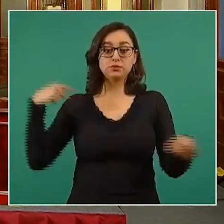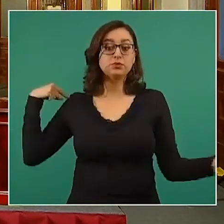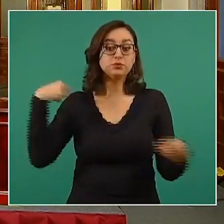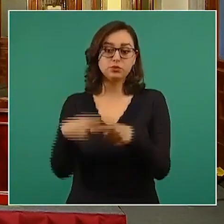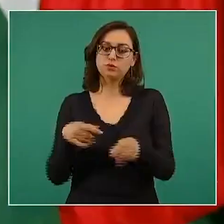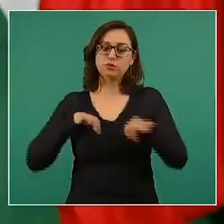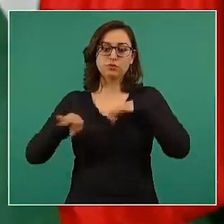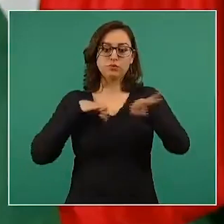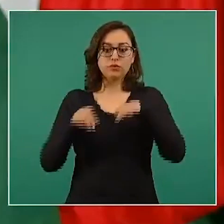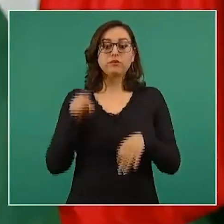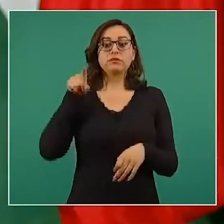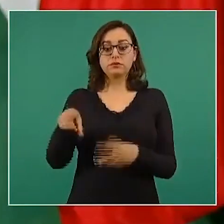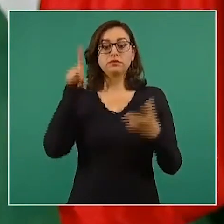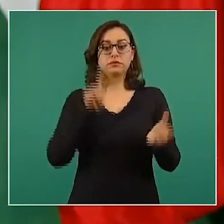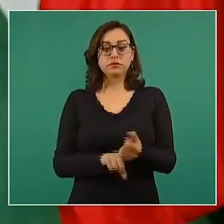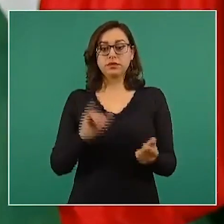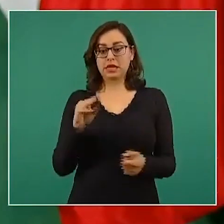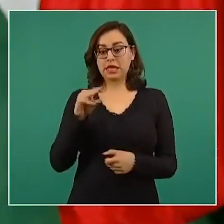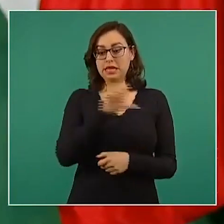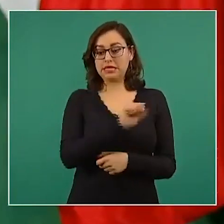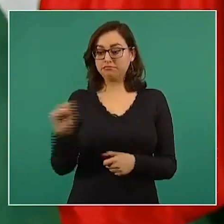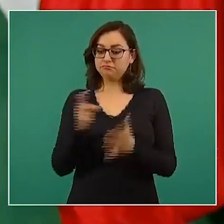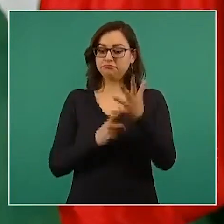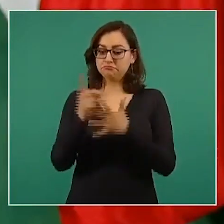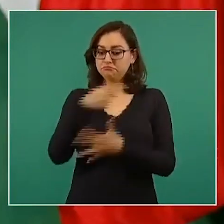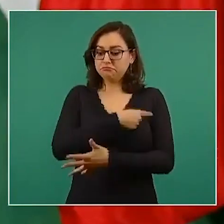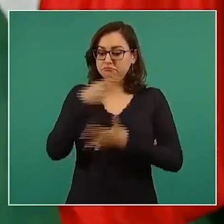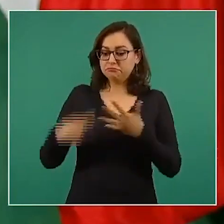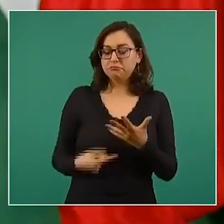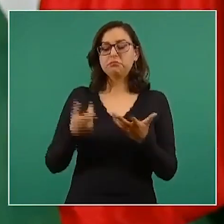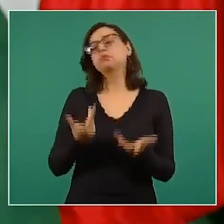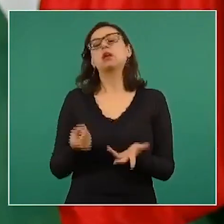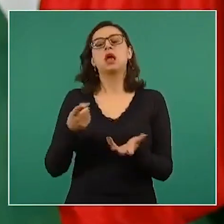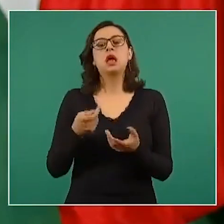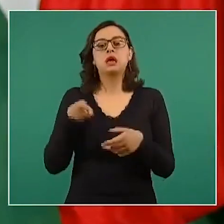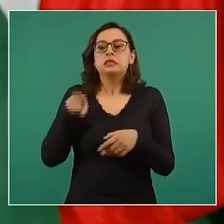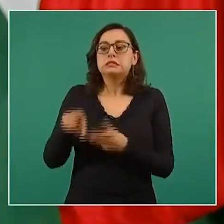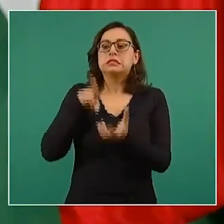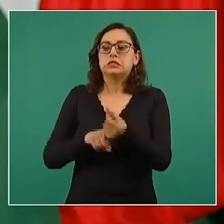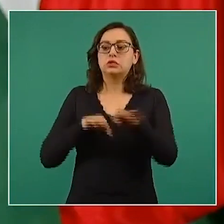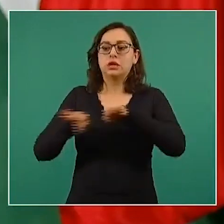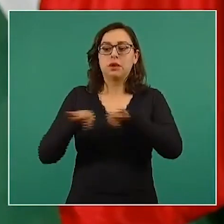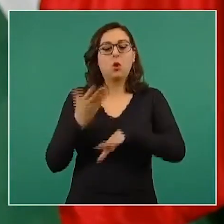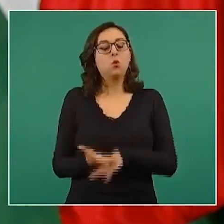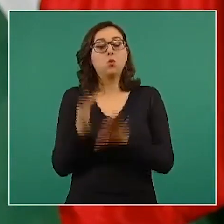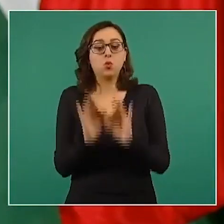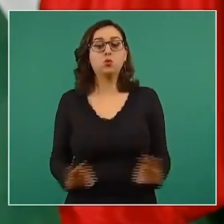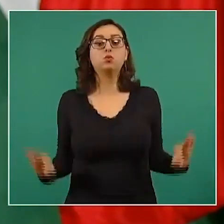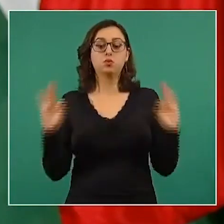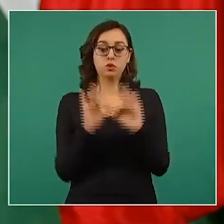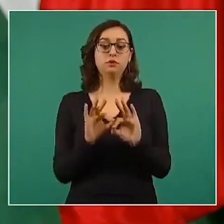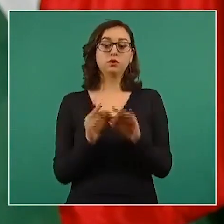prestaciones médicas del Instituto Mexicano del Seguro Social y nos hablará del trabajo fundamental, valioso, indispensable de